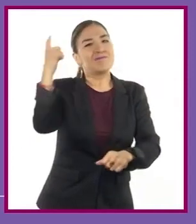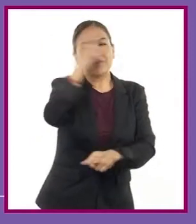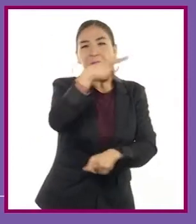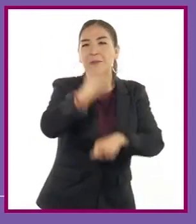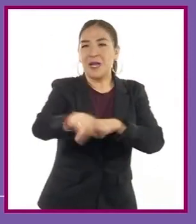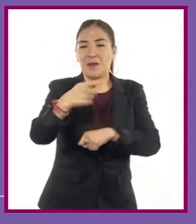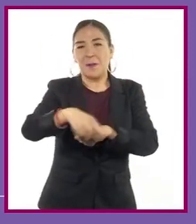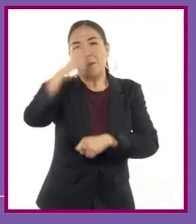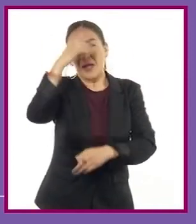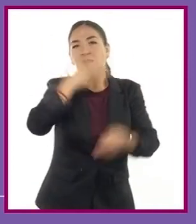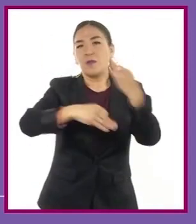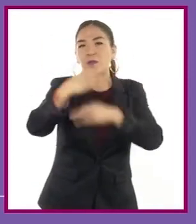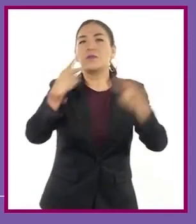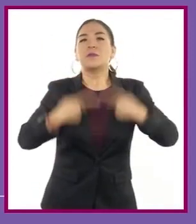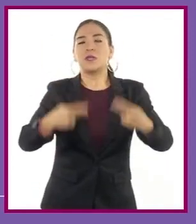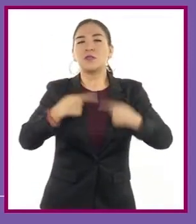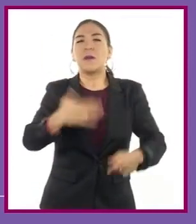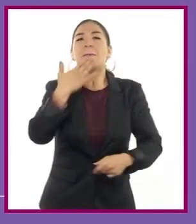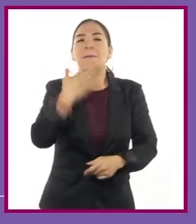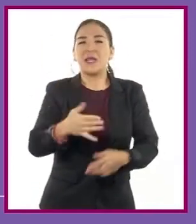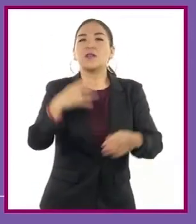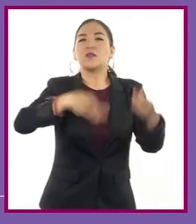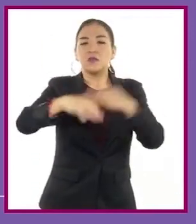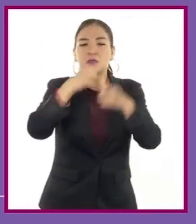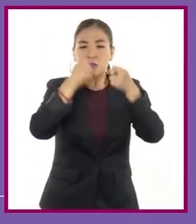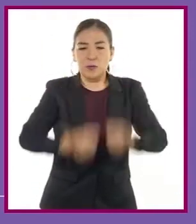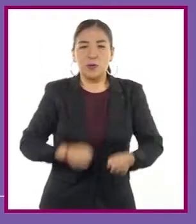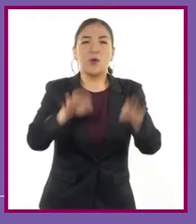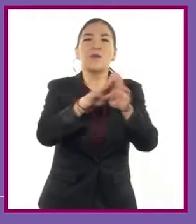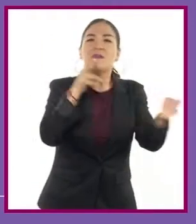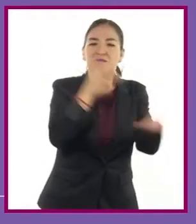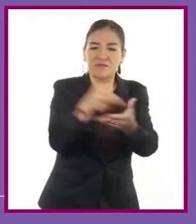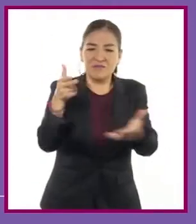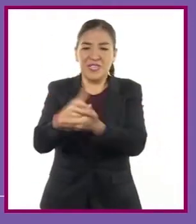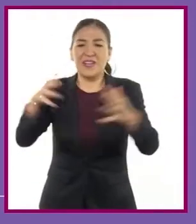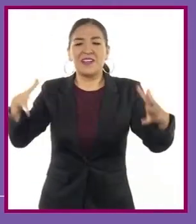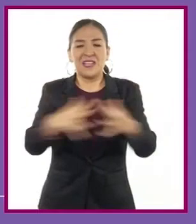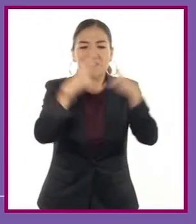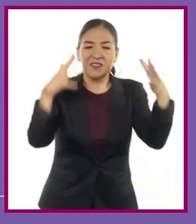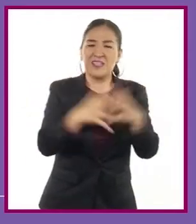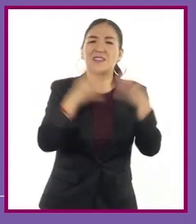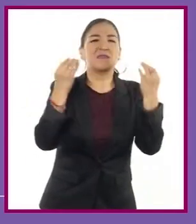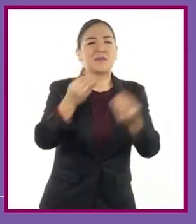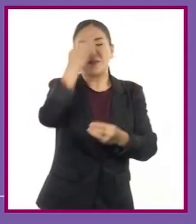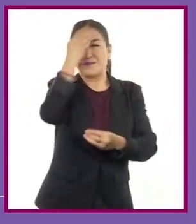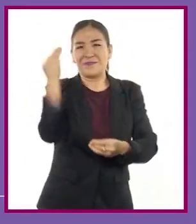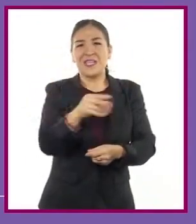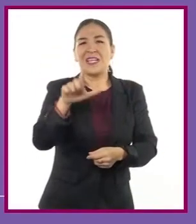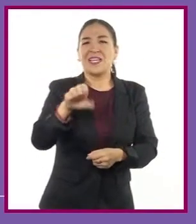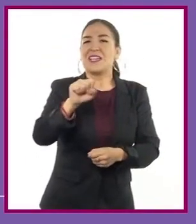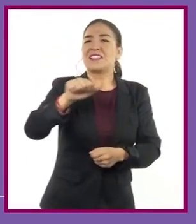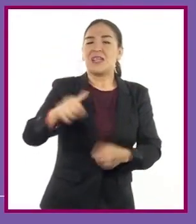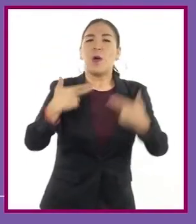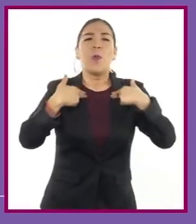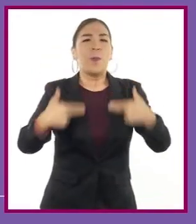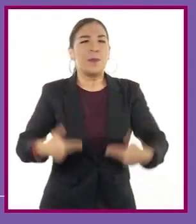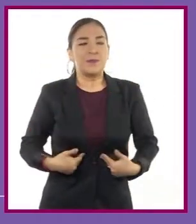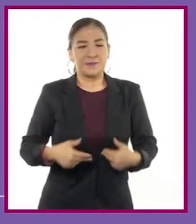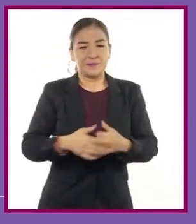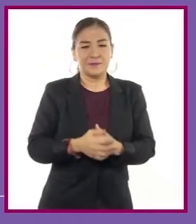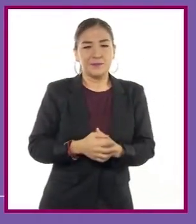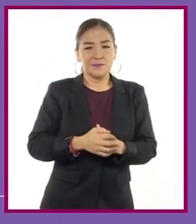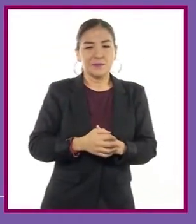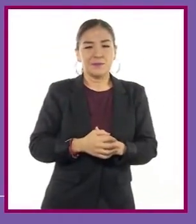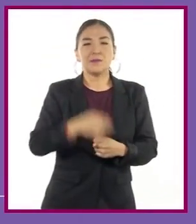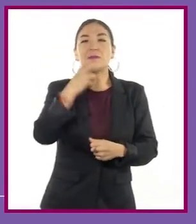y el bienestar del mundo, como el genocidio y los crímenes de guerra y de lesa humanidad. Los 2 primeros casos de la